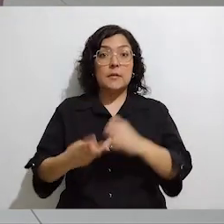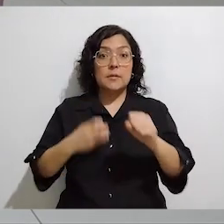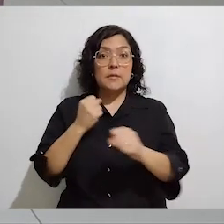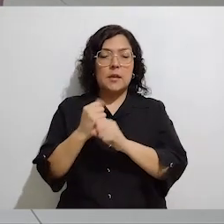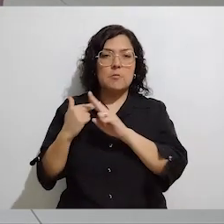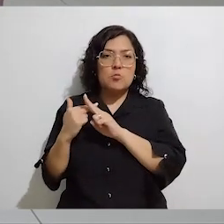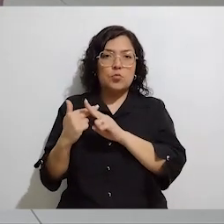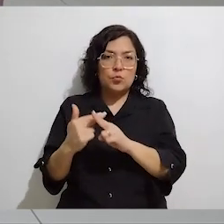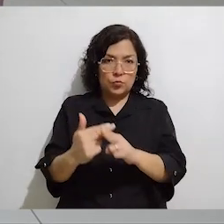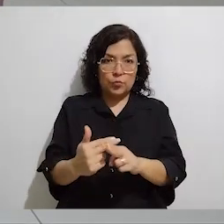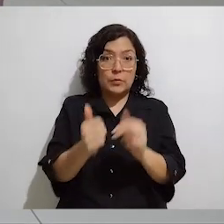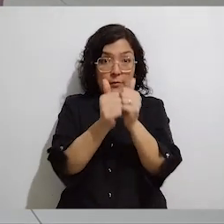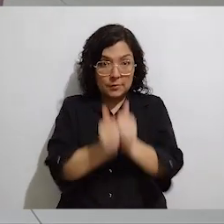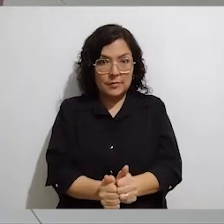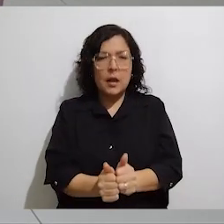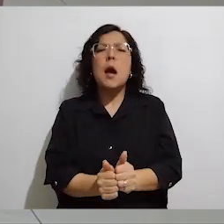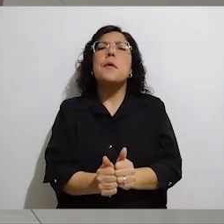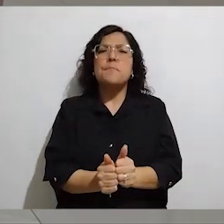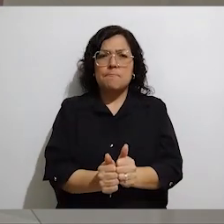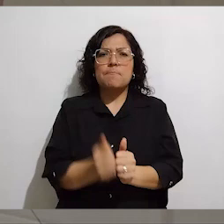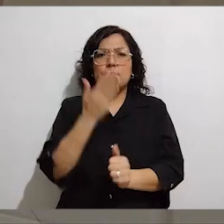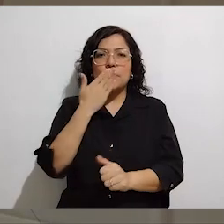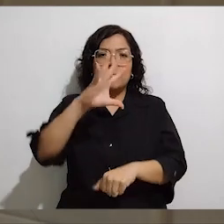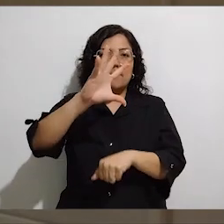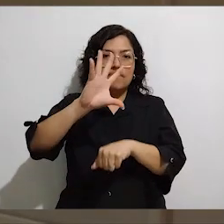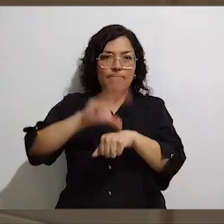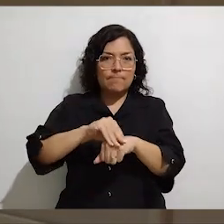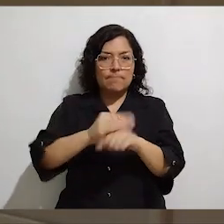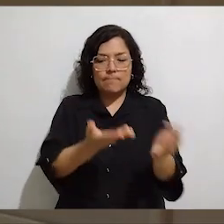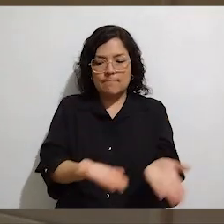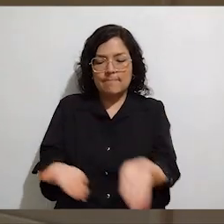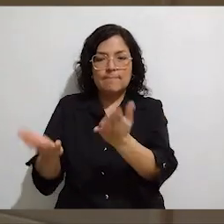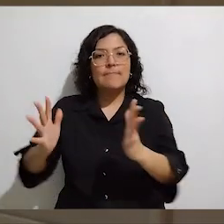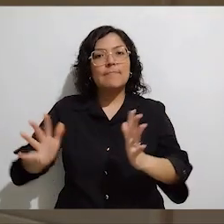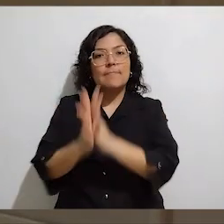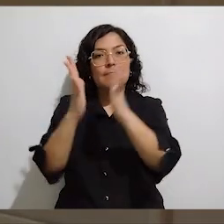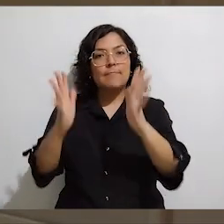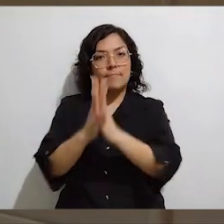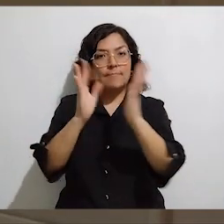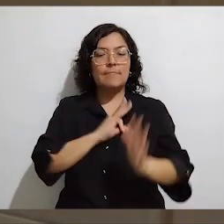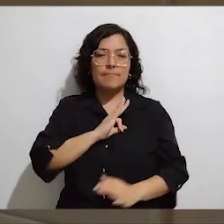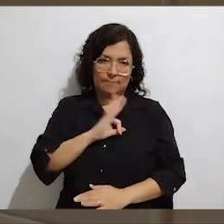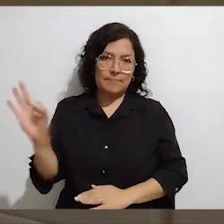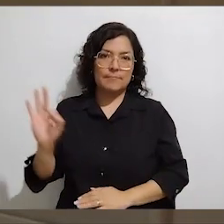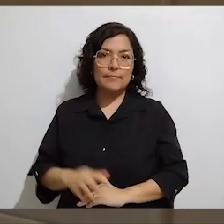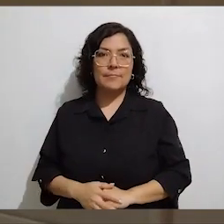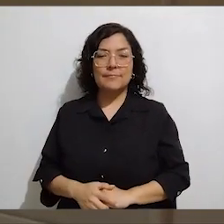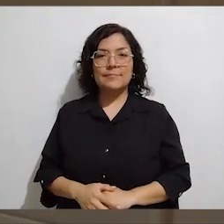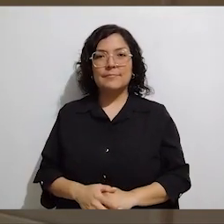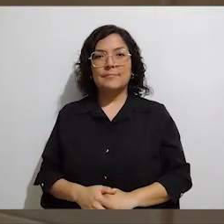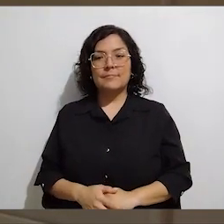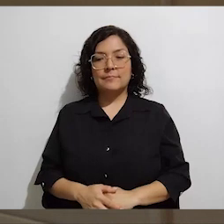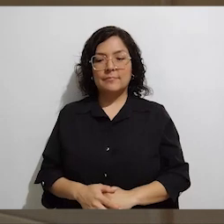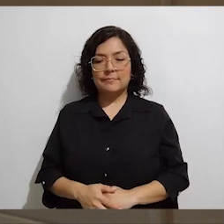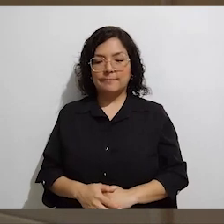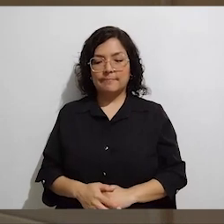estado. Esto de alguna manera permite a la ciudadanía poder participar de forma directa, pero también aquellas